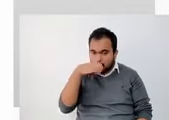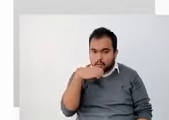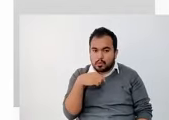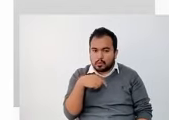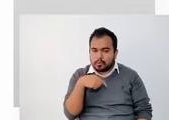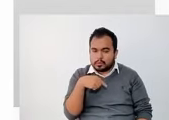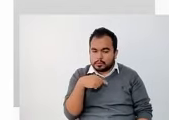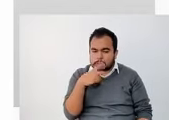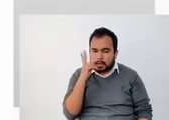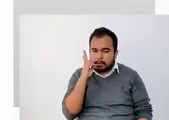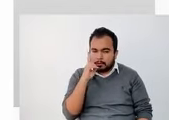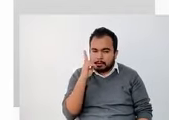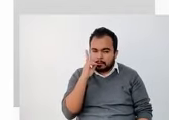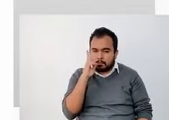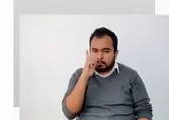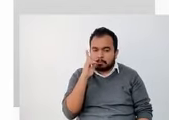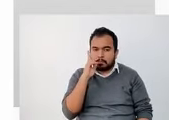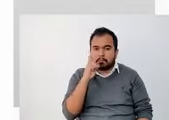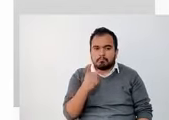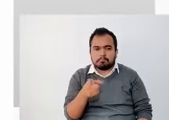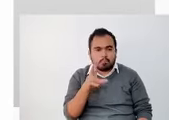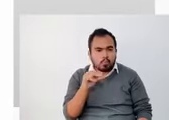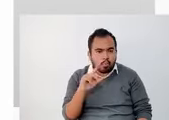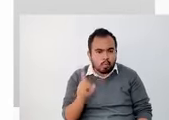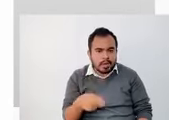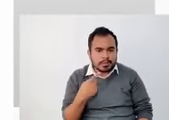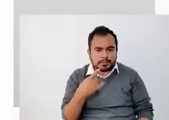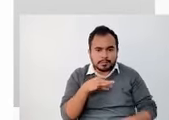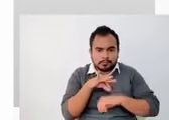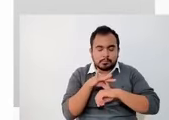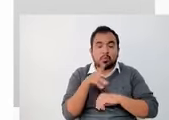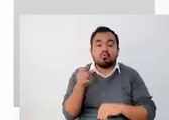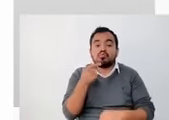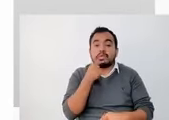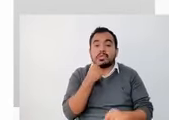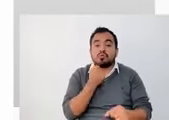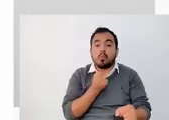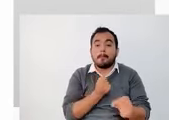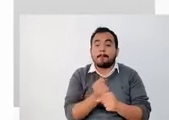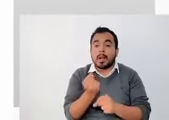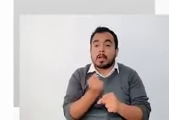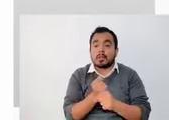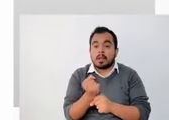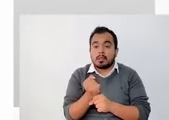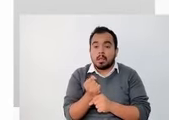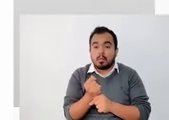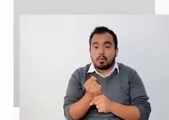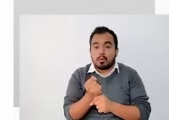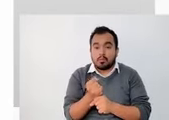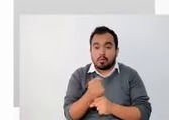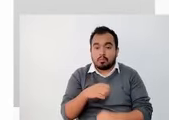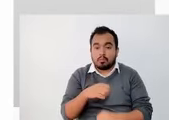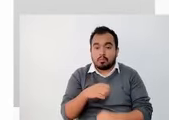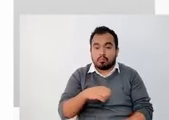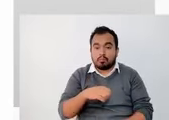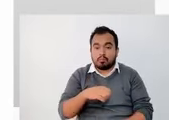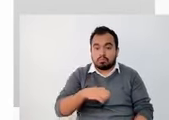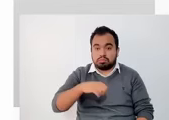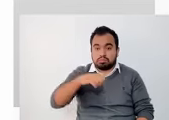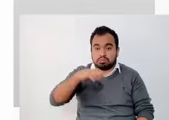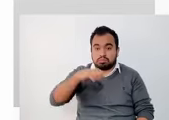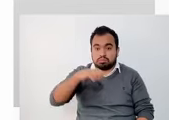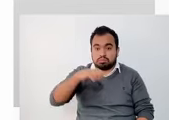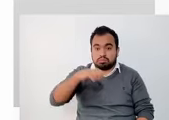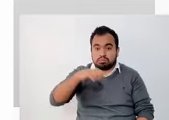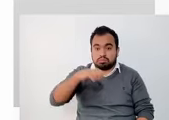hace teorías que no son empíricas. ¿Que un niño es maltratado? Pues cuando sea mayor, si golpea a alguien es por el maltrato, porque ha aprendido a